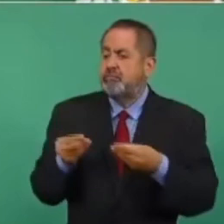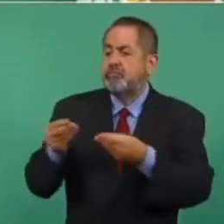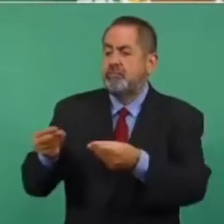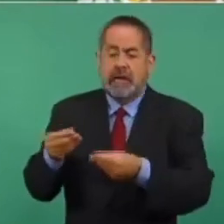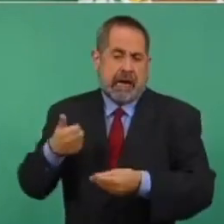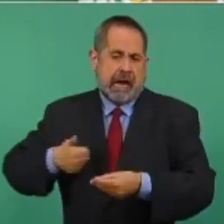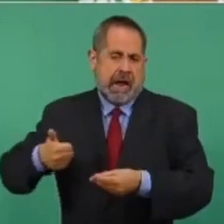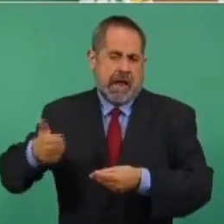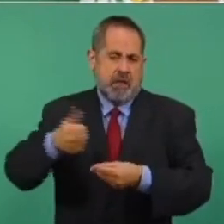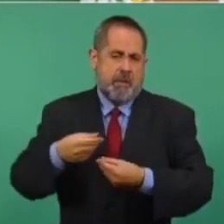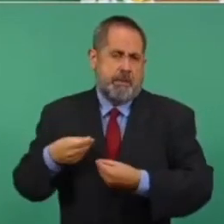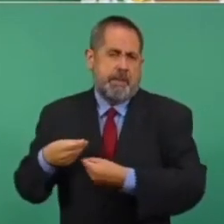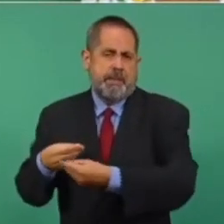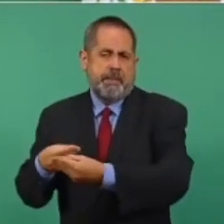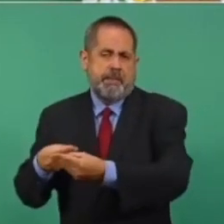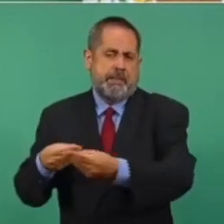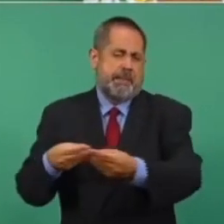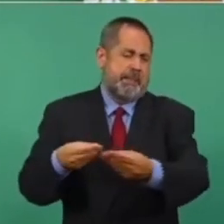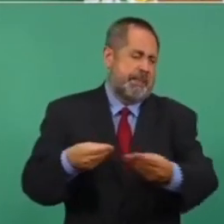ciudadanos